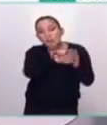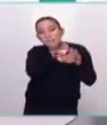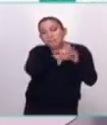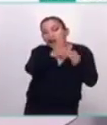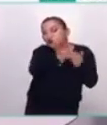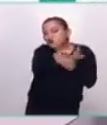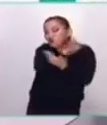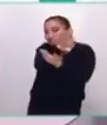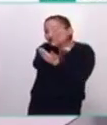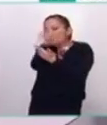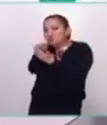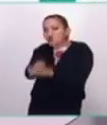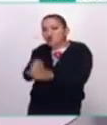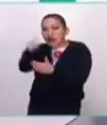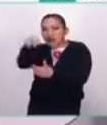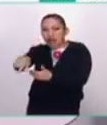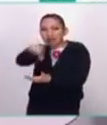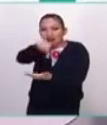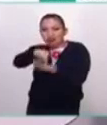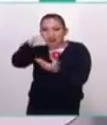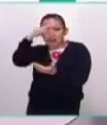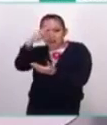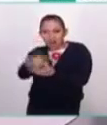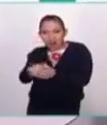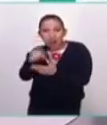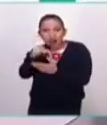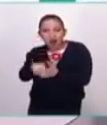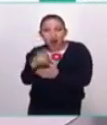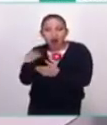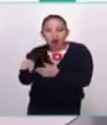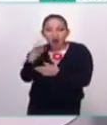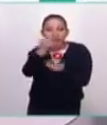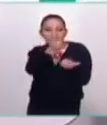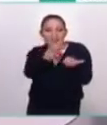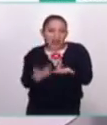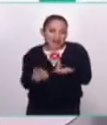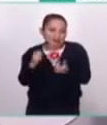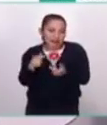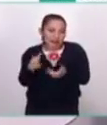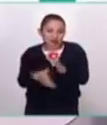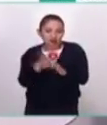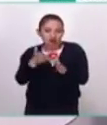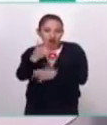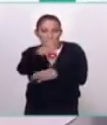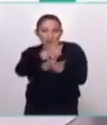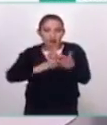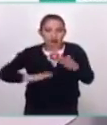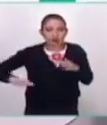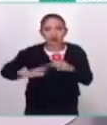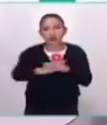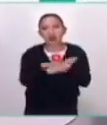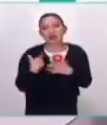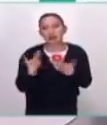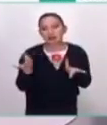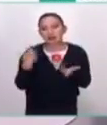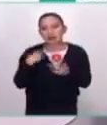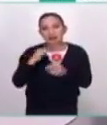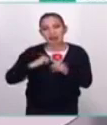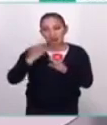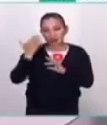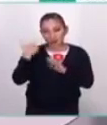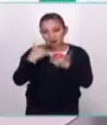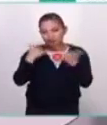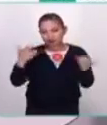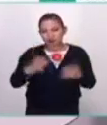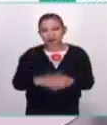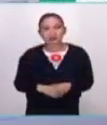migración que va a llegar al centro de México y va a traernos justamente lo que hoy somos, en términos míticos, por